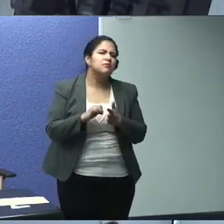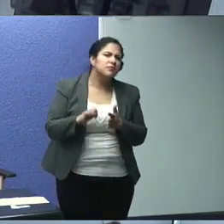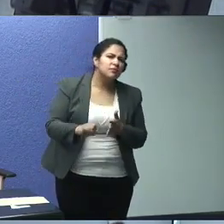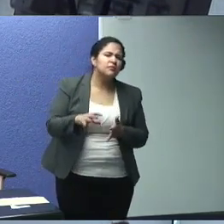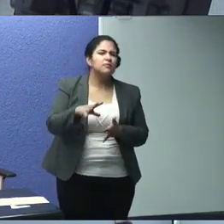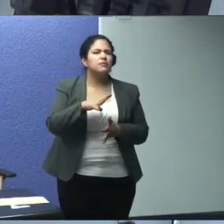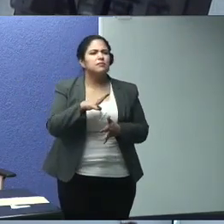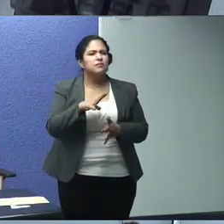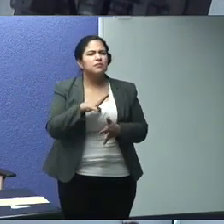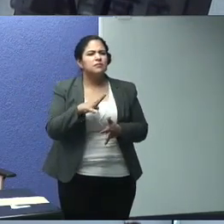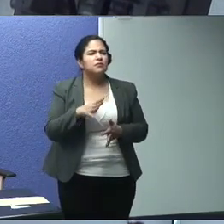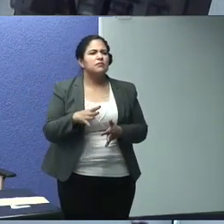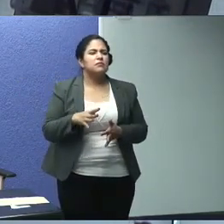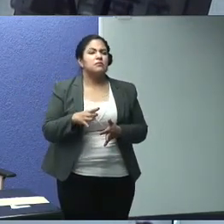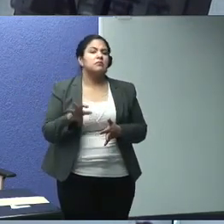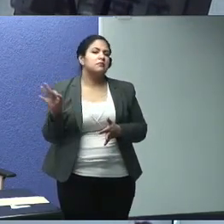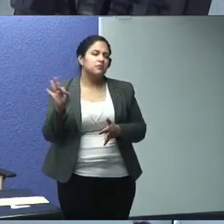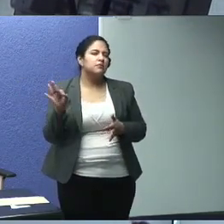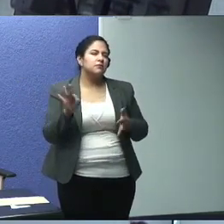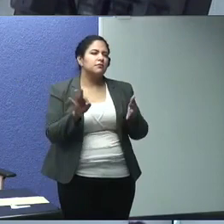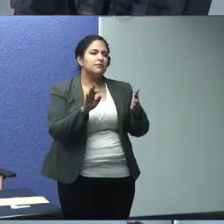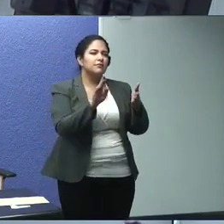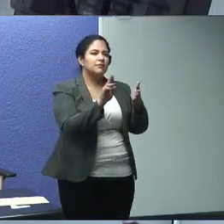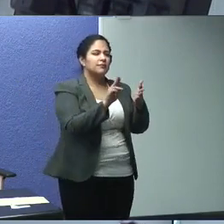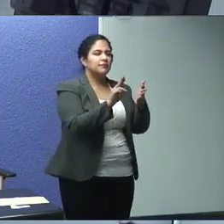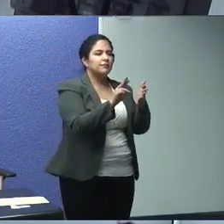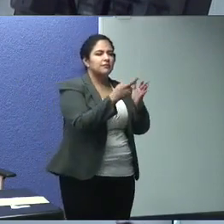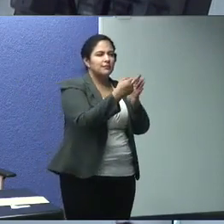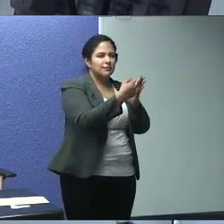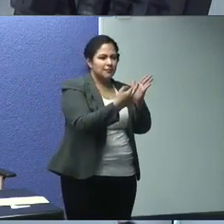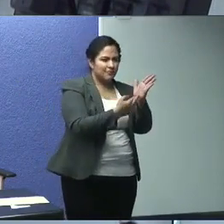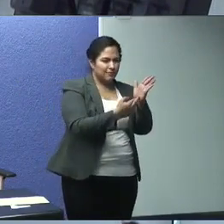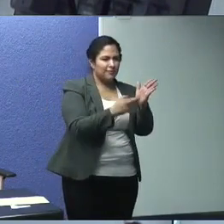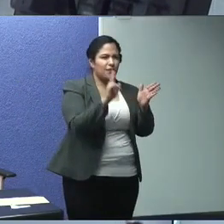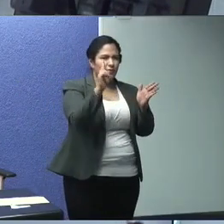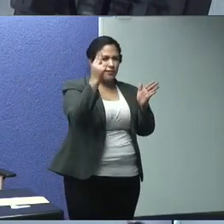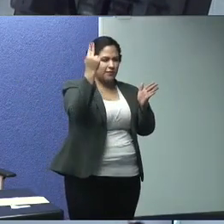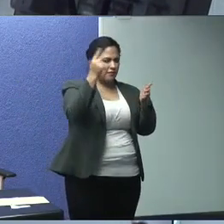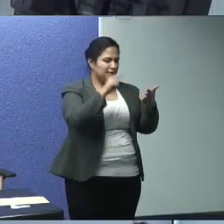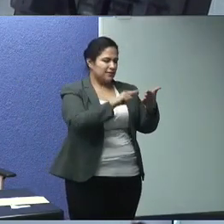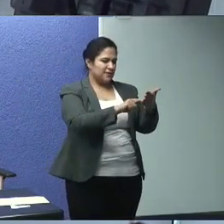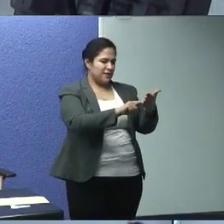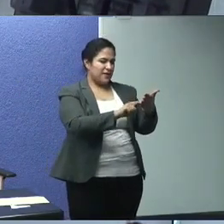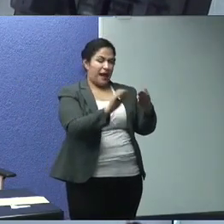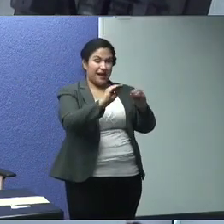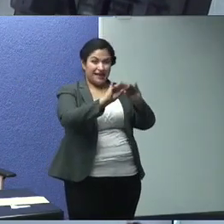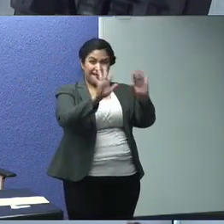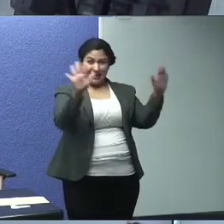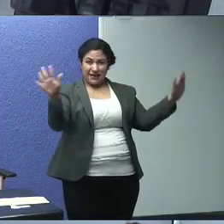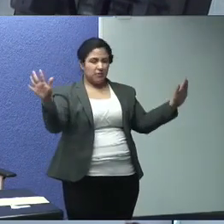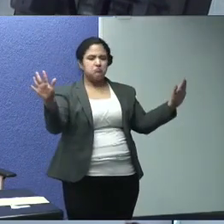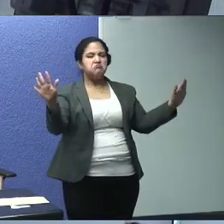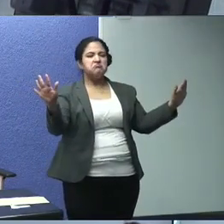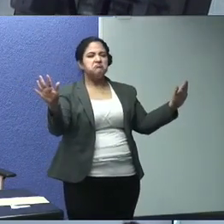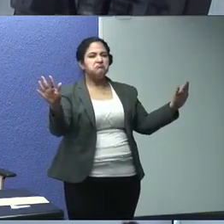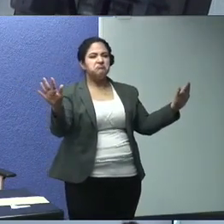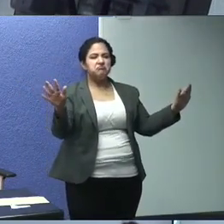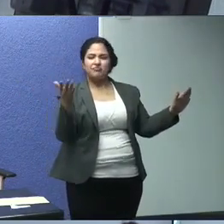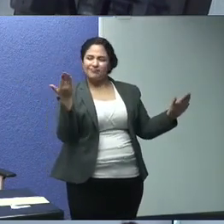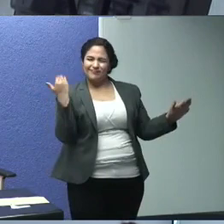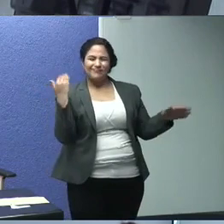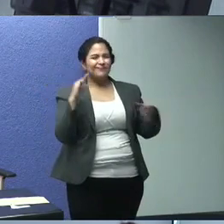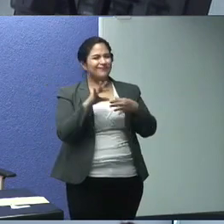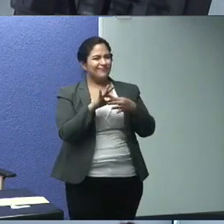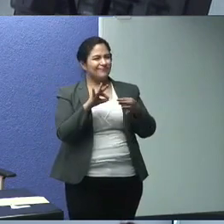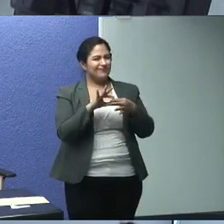todavía esta política, como no es muy clara, entonces esta, ya lo señalaban hace un